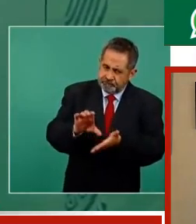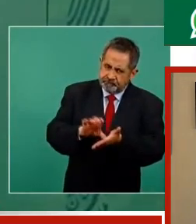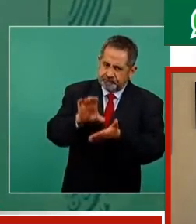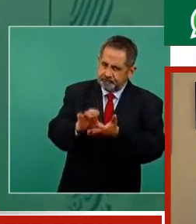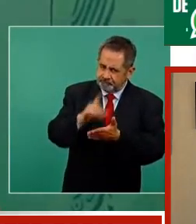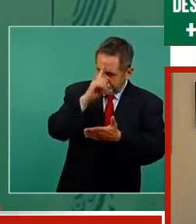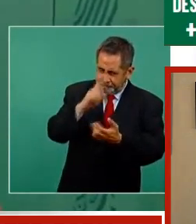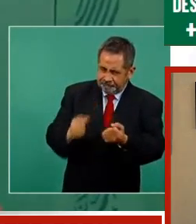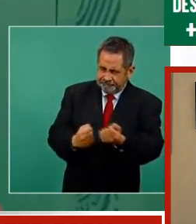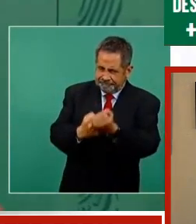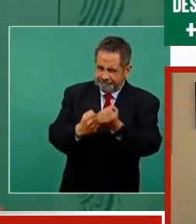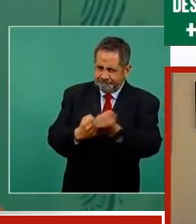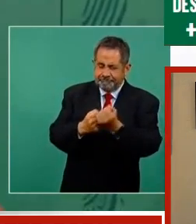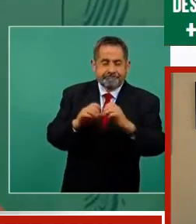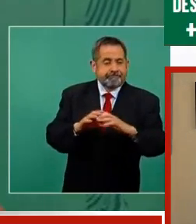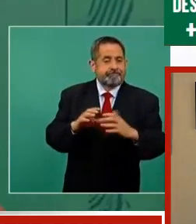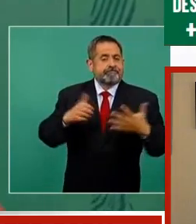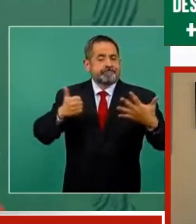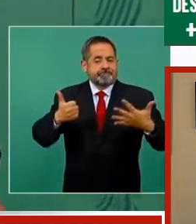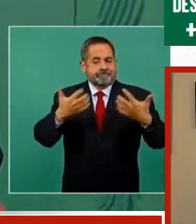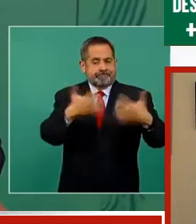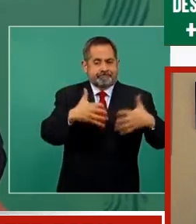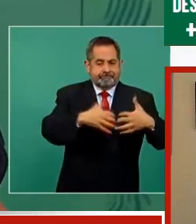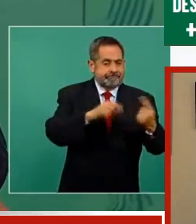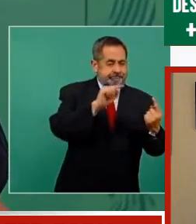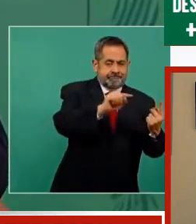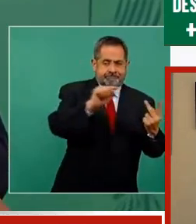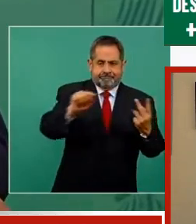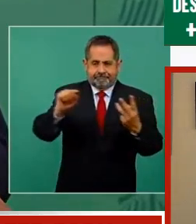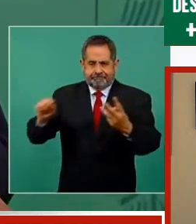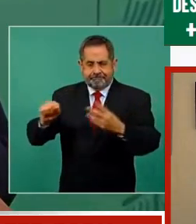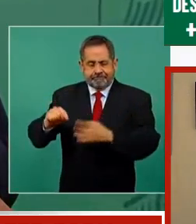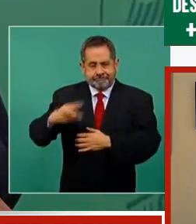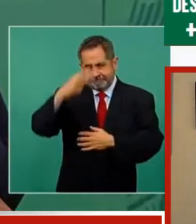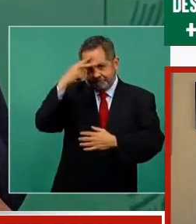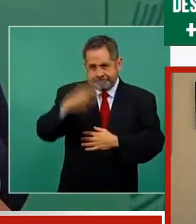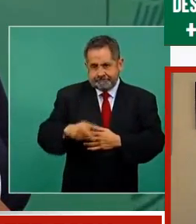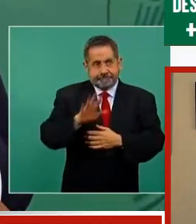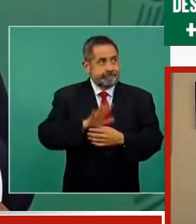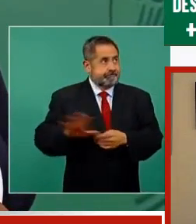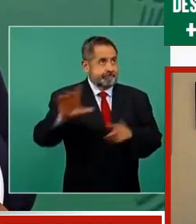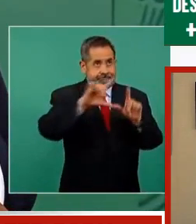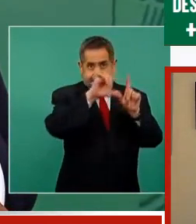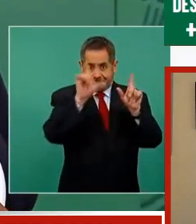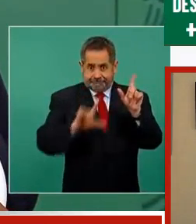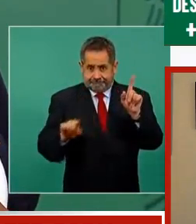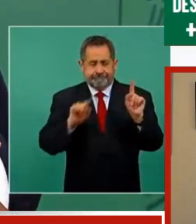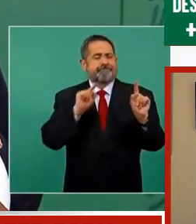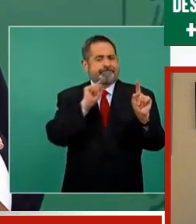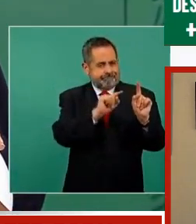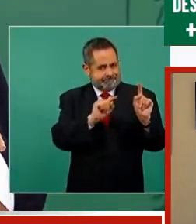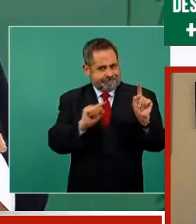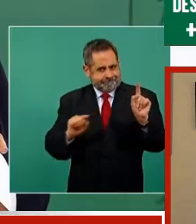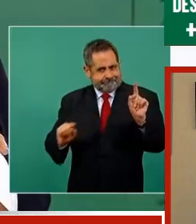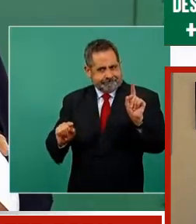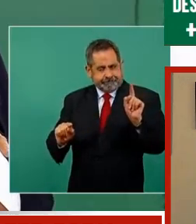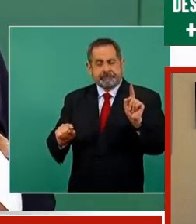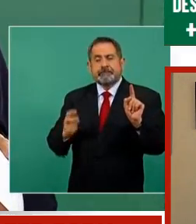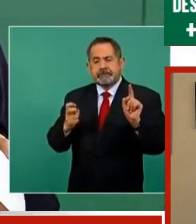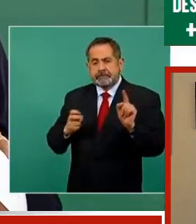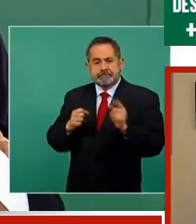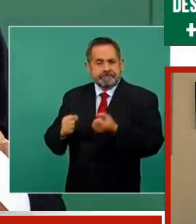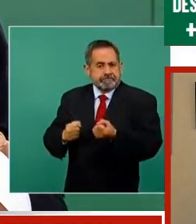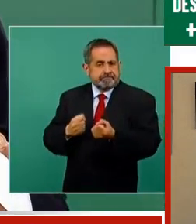de las seis refinerías existentes y se está incrementando